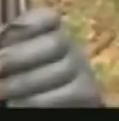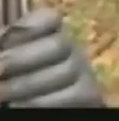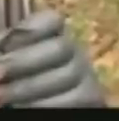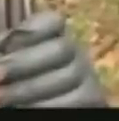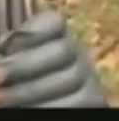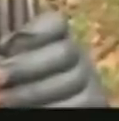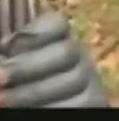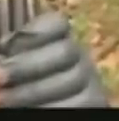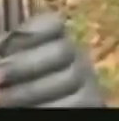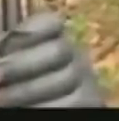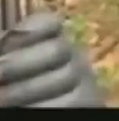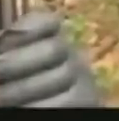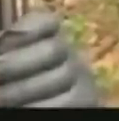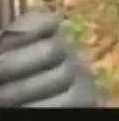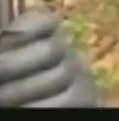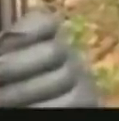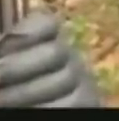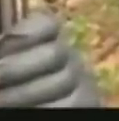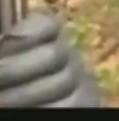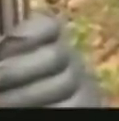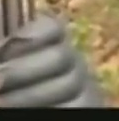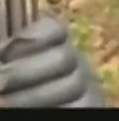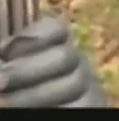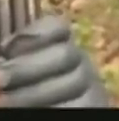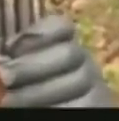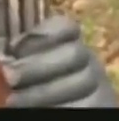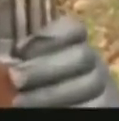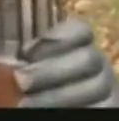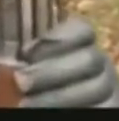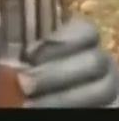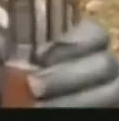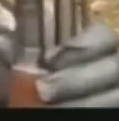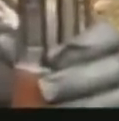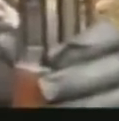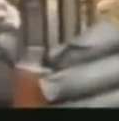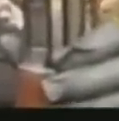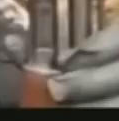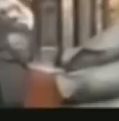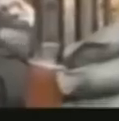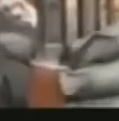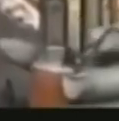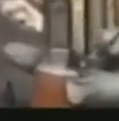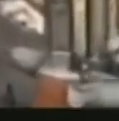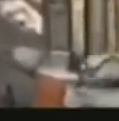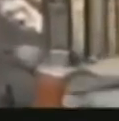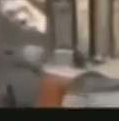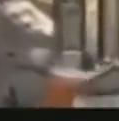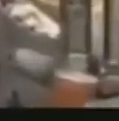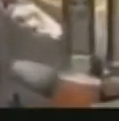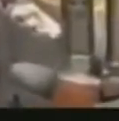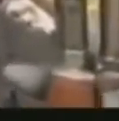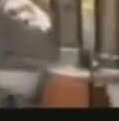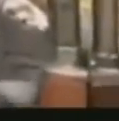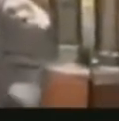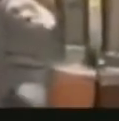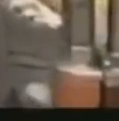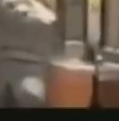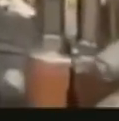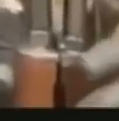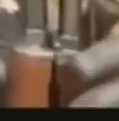protegidos por el Ejército Nacional de Colombia y por la Policía Nacional de Colombia. Están las bandas de